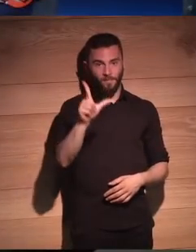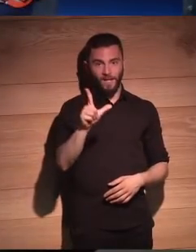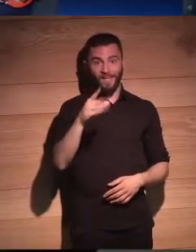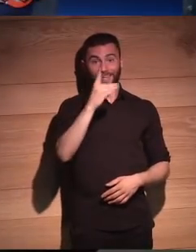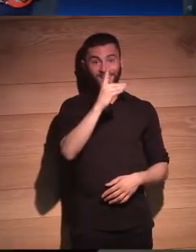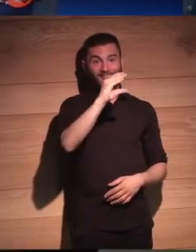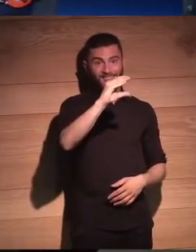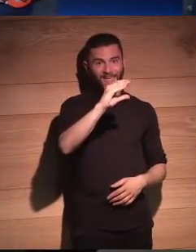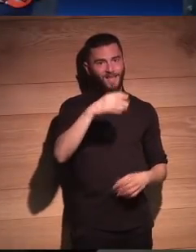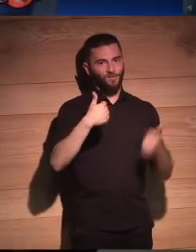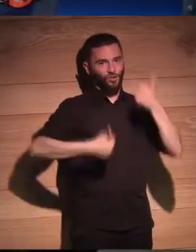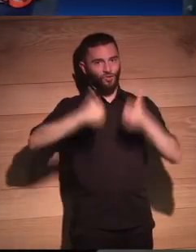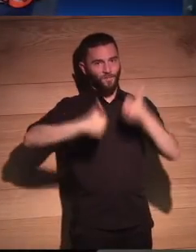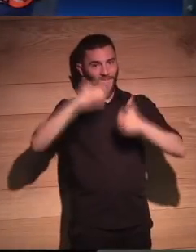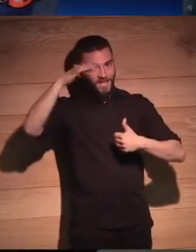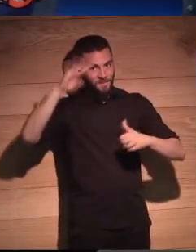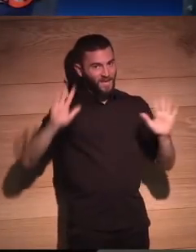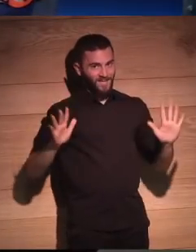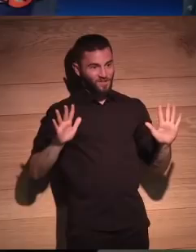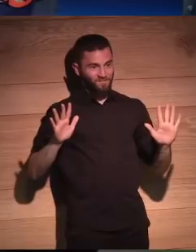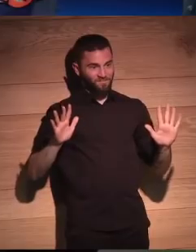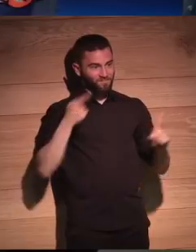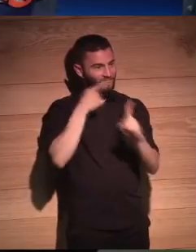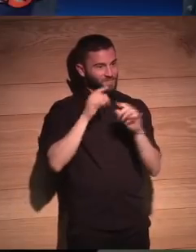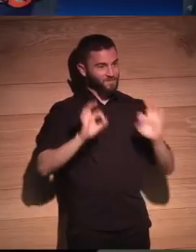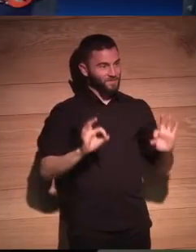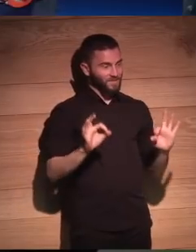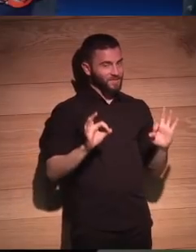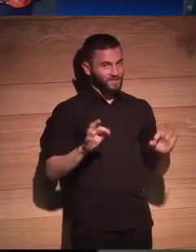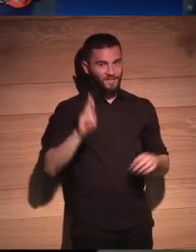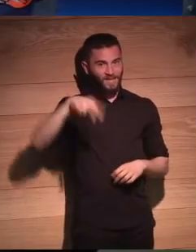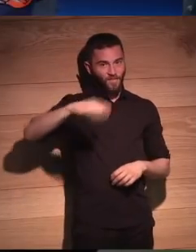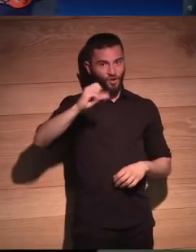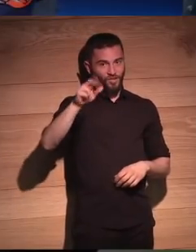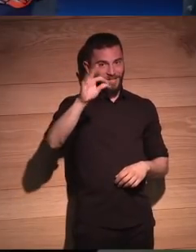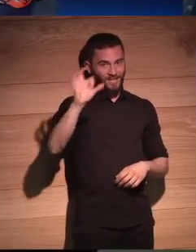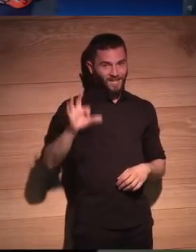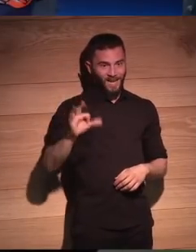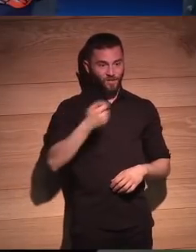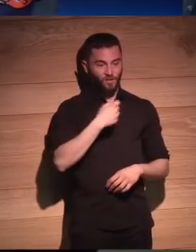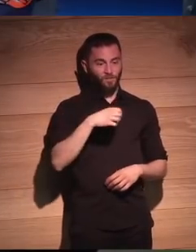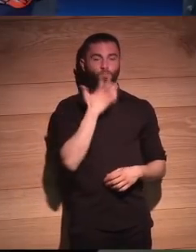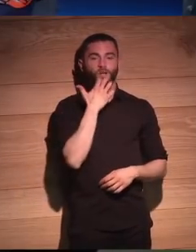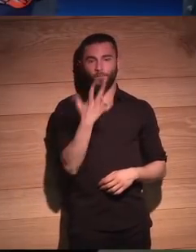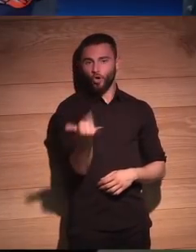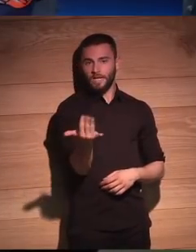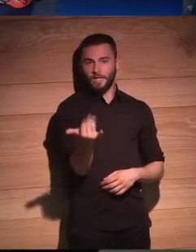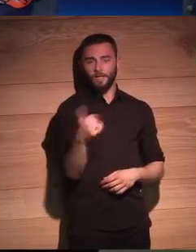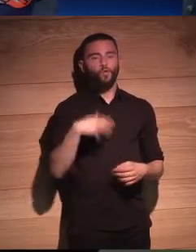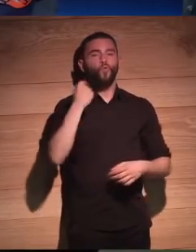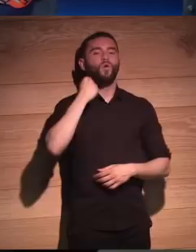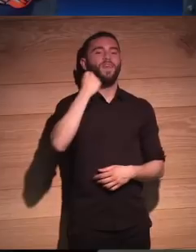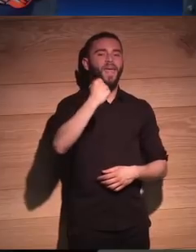es competir, me imagino. Es pero tiene razón, parte de su existencia. Razón, Carlos, en que Spider-Man, por ejemplo, también es un héroe que